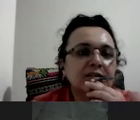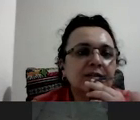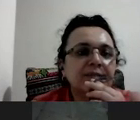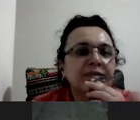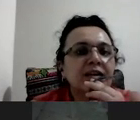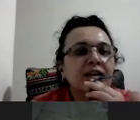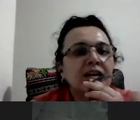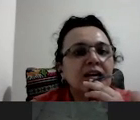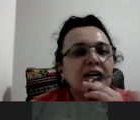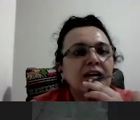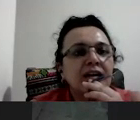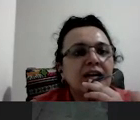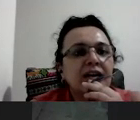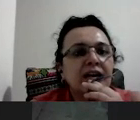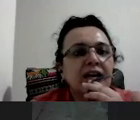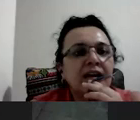Entonces,